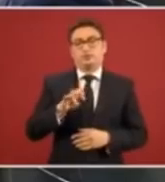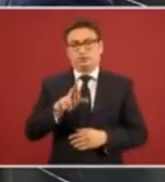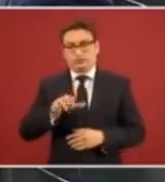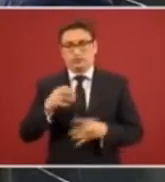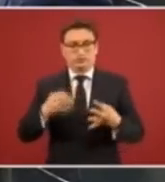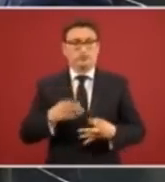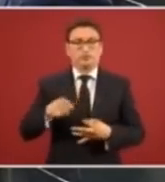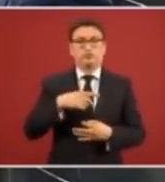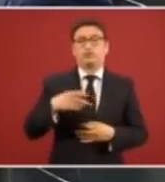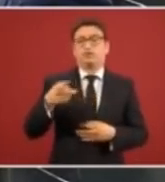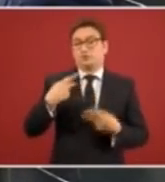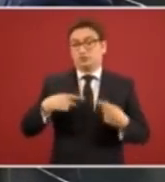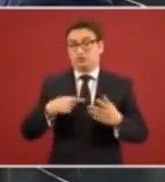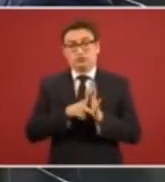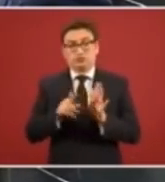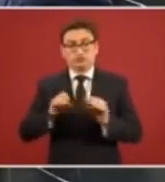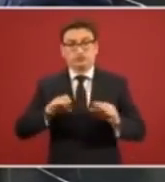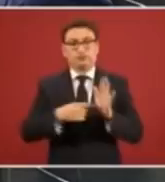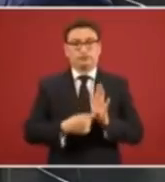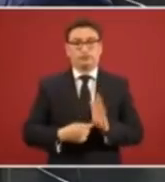para hacerle mi planteamiento.